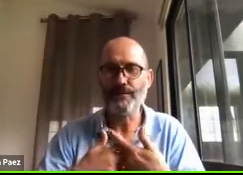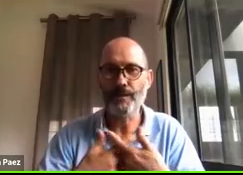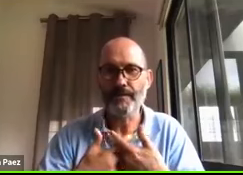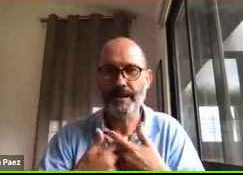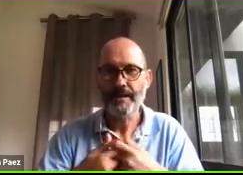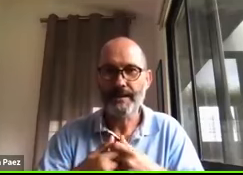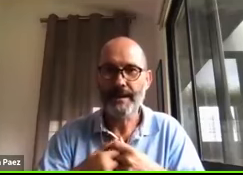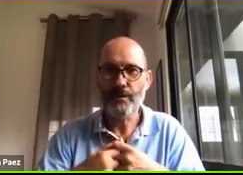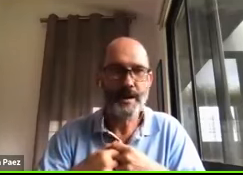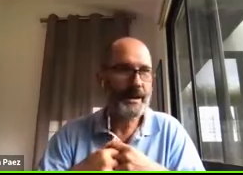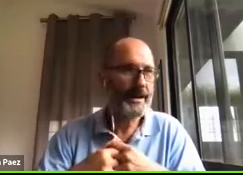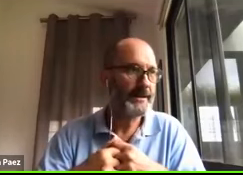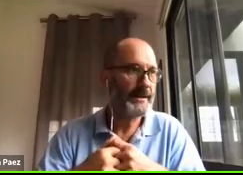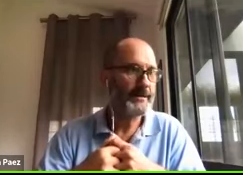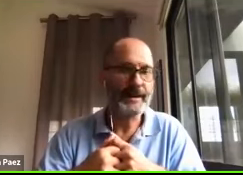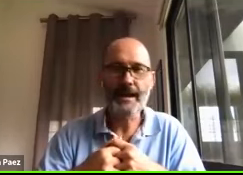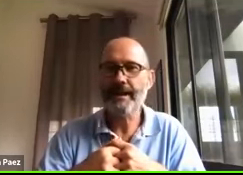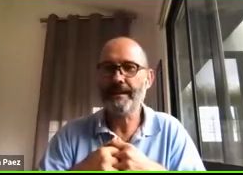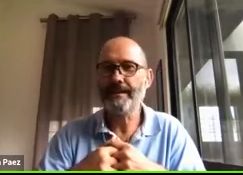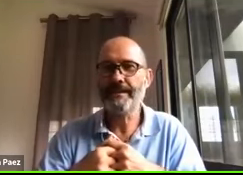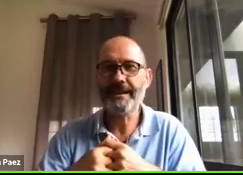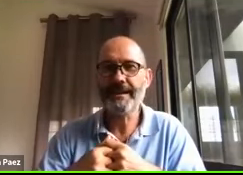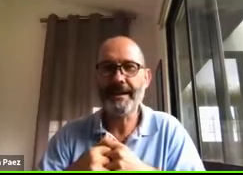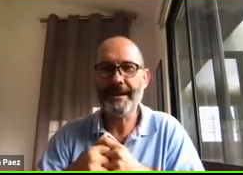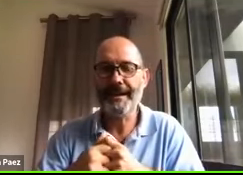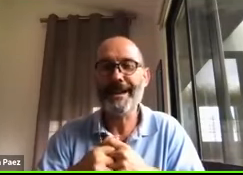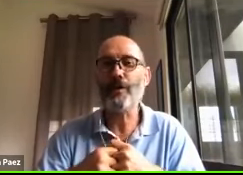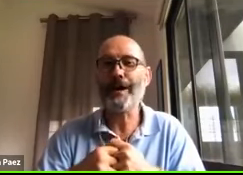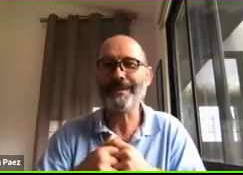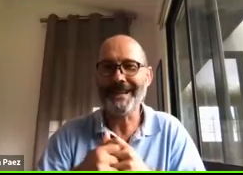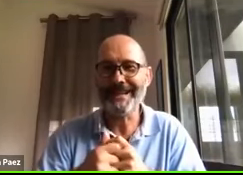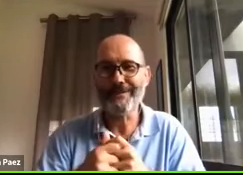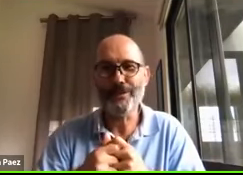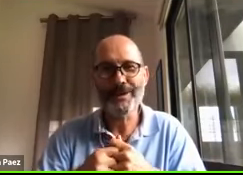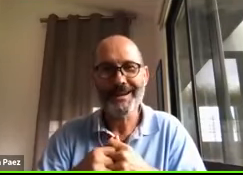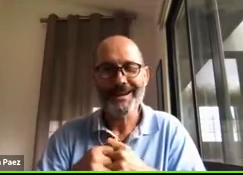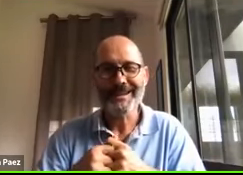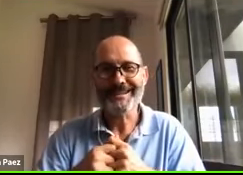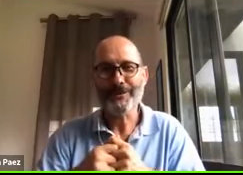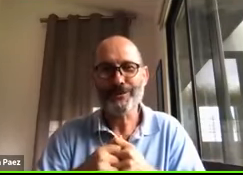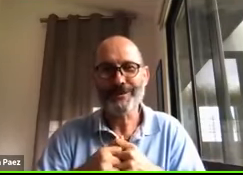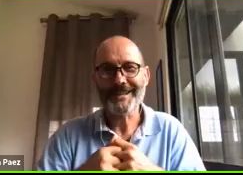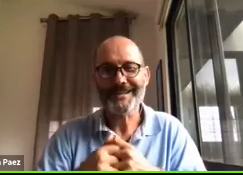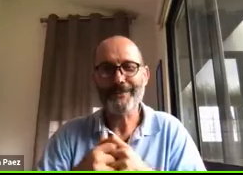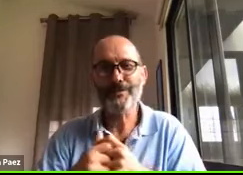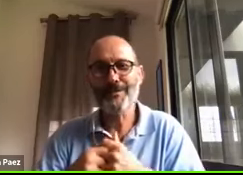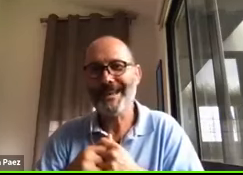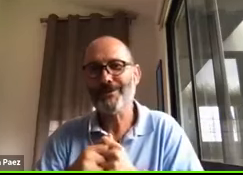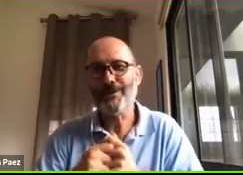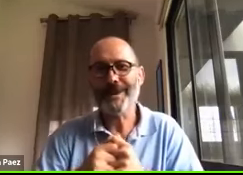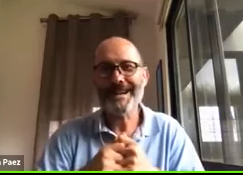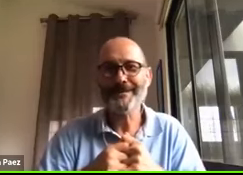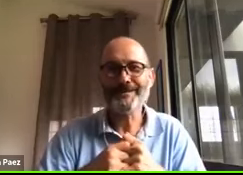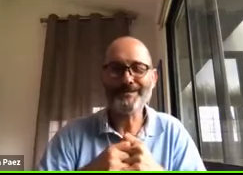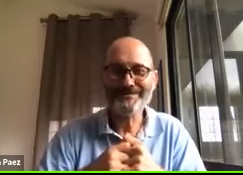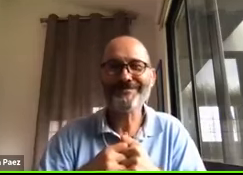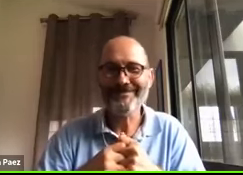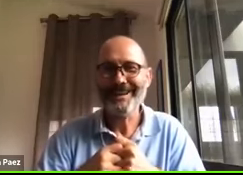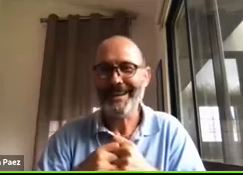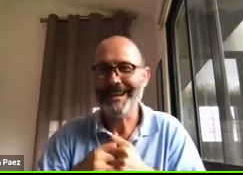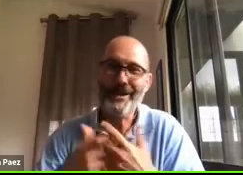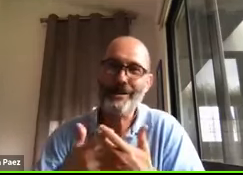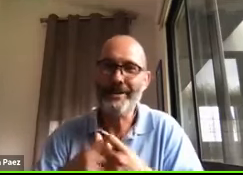capitalismo y ahora de verdad es de este neo capitalismo que estamos que estamos viviendo de verdad